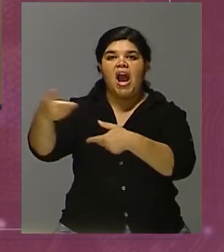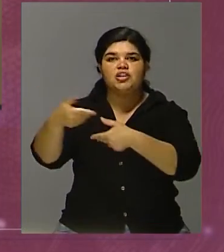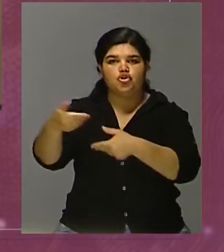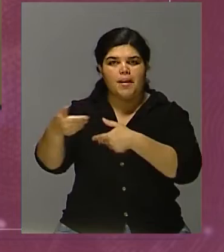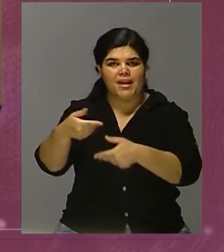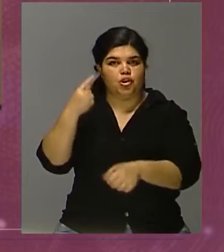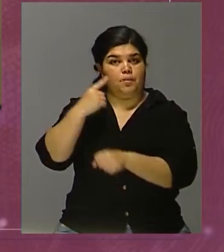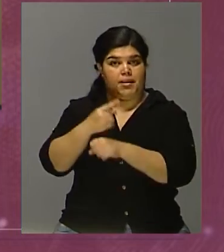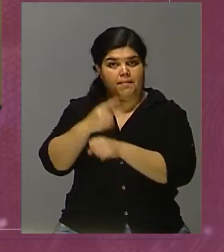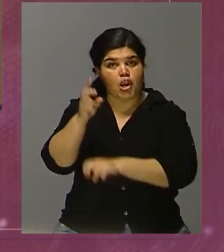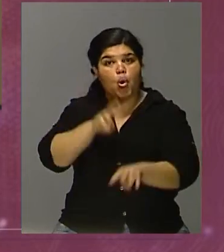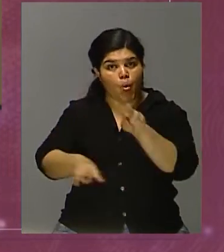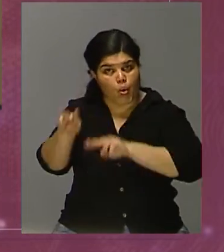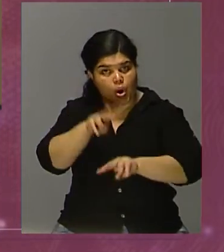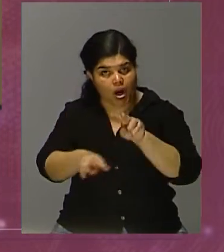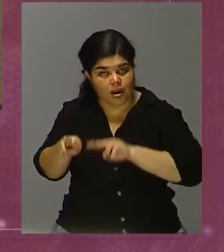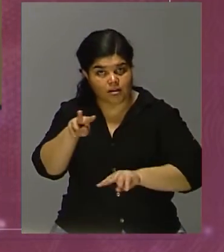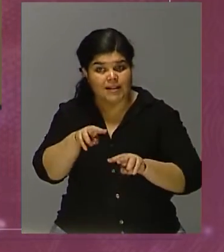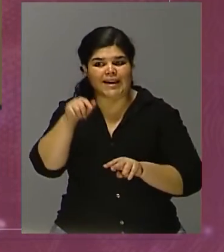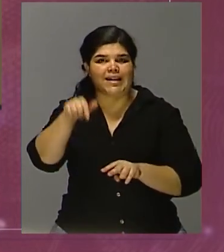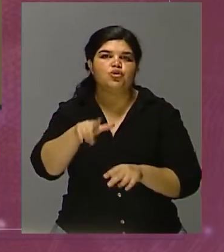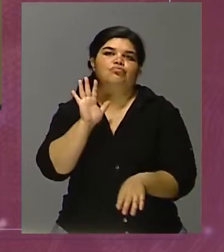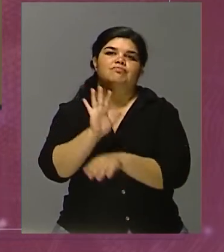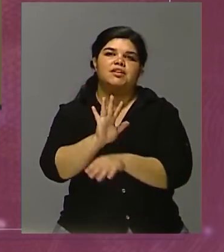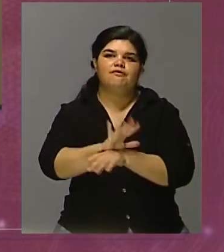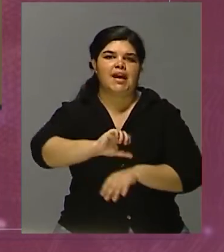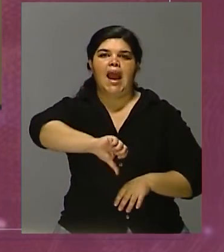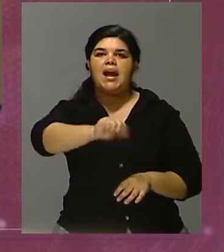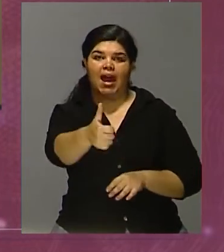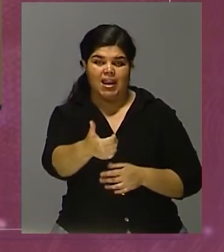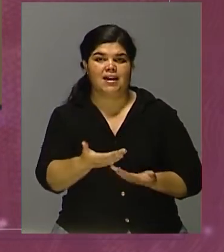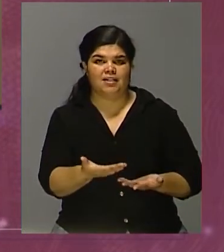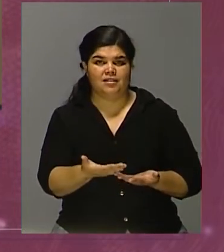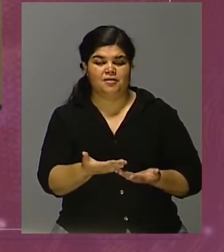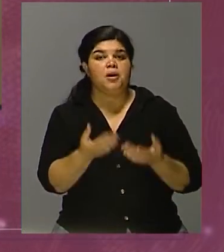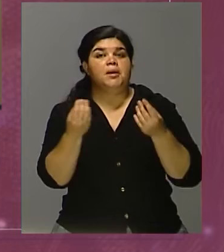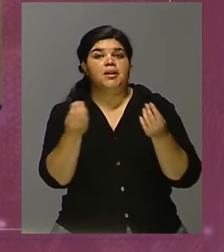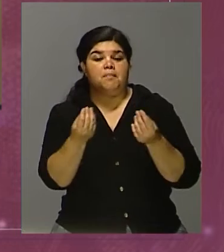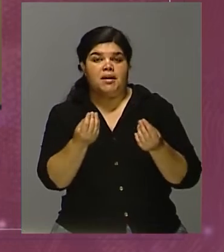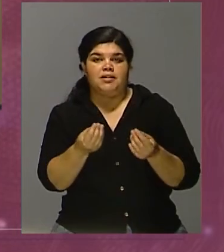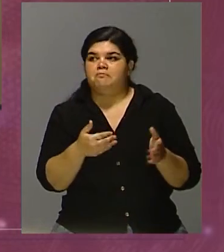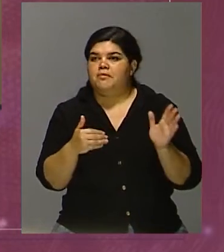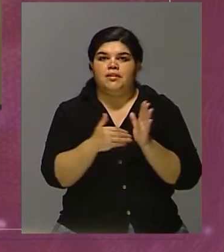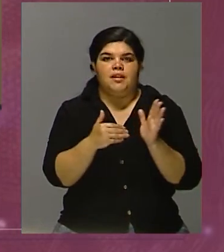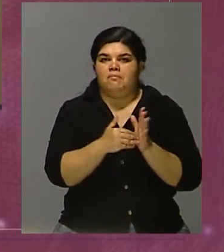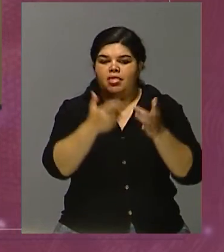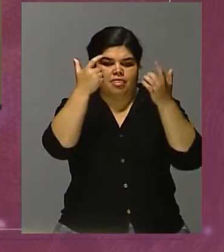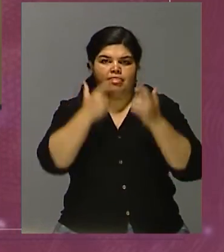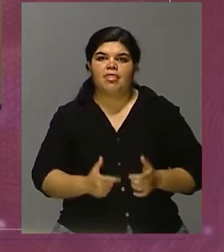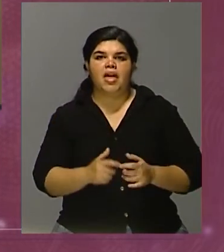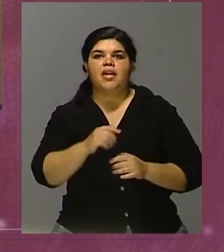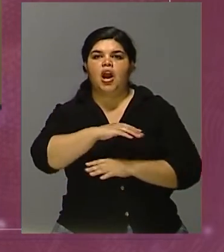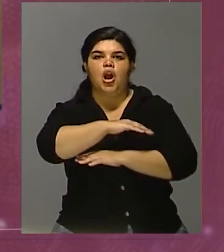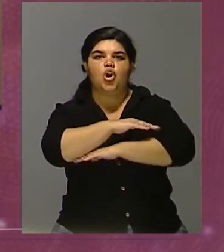primer lugar, porque gran parte del éxito en el mercado de valores depende de una cuestión temperamental, depende de una cuestión de carácter,